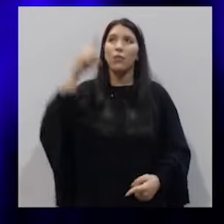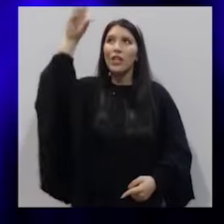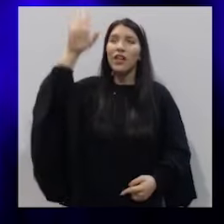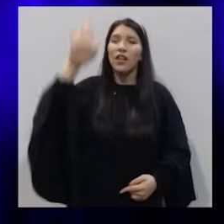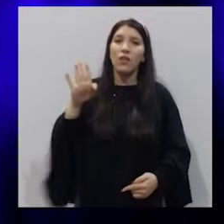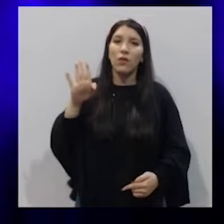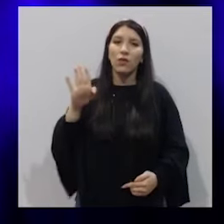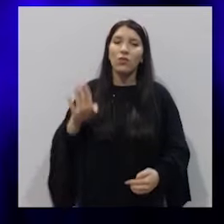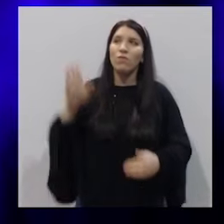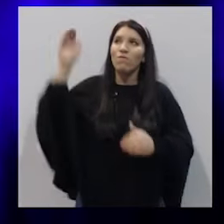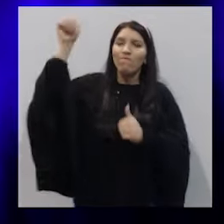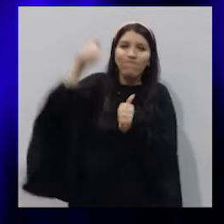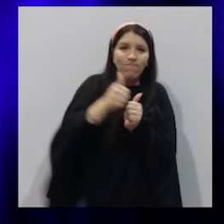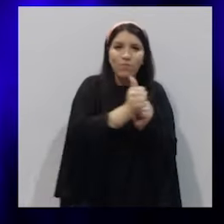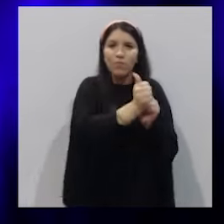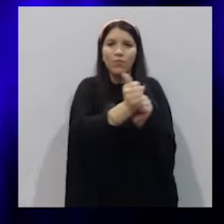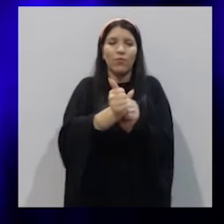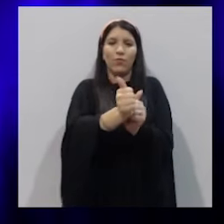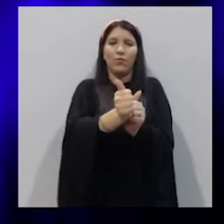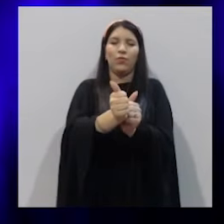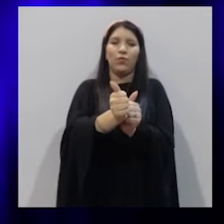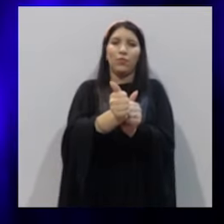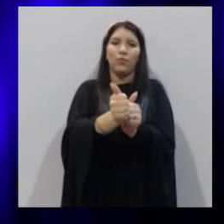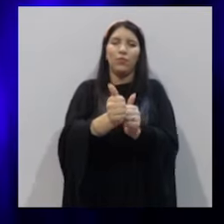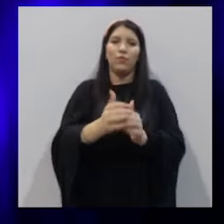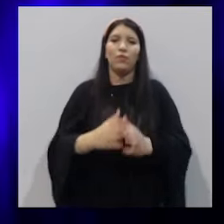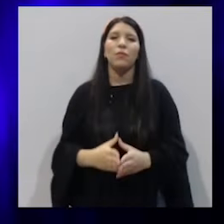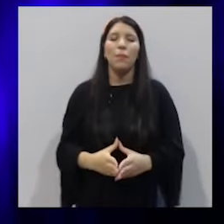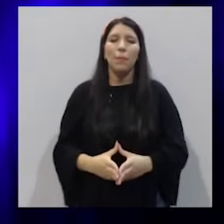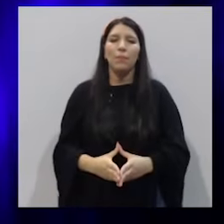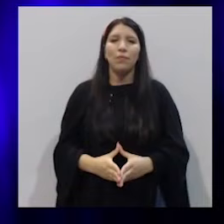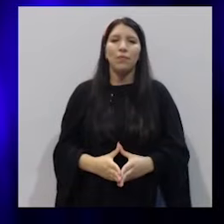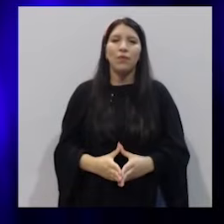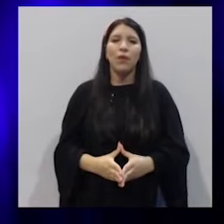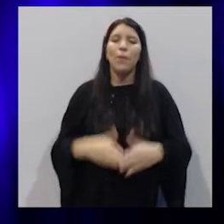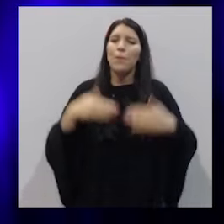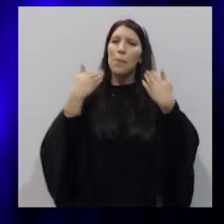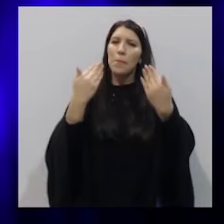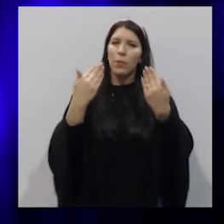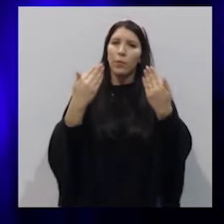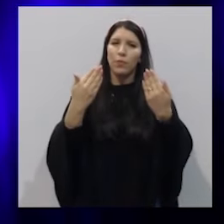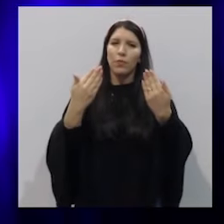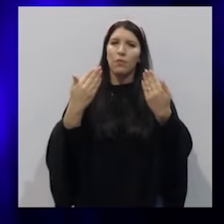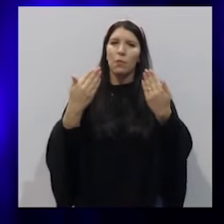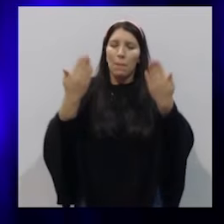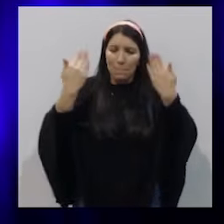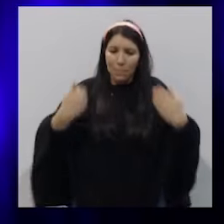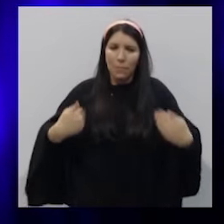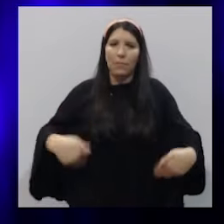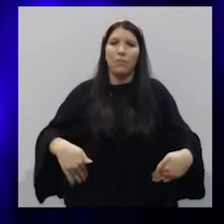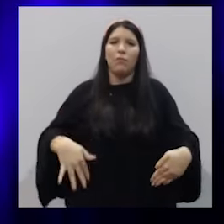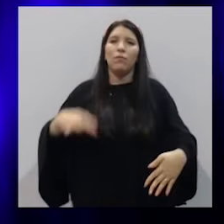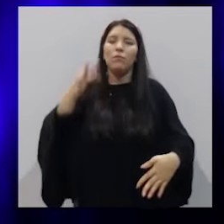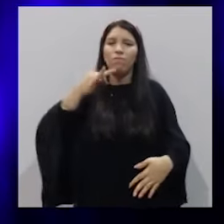ser cada uno de nosotros cada día mejores hijos de dios para su gloria